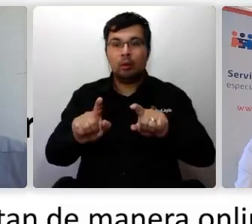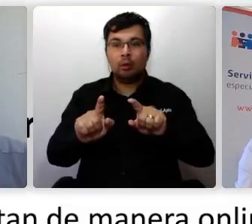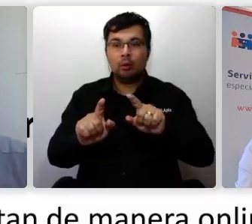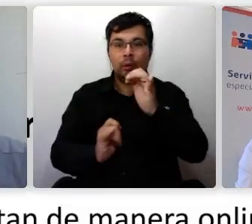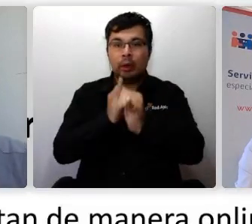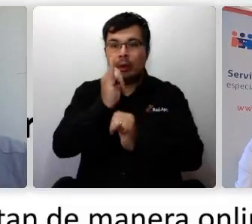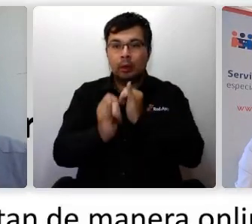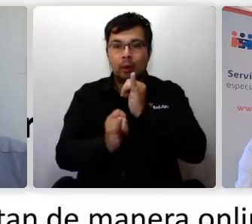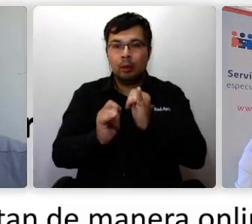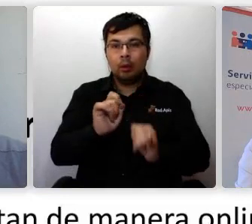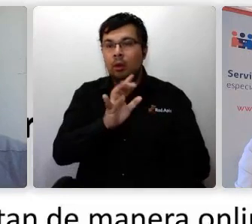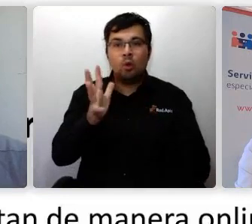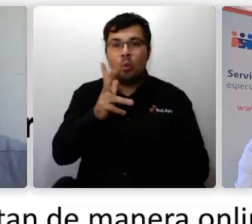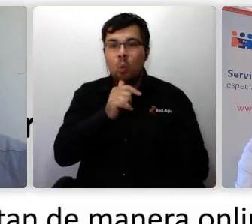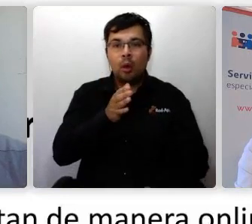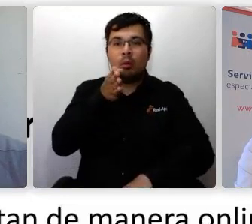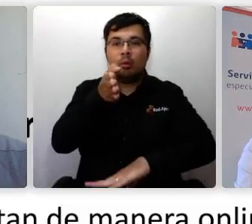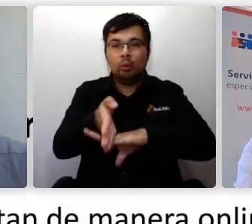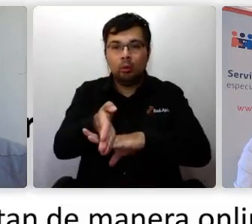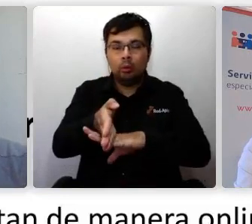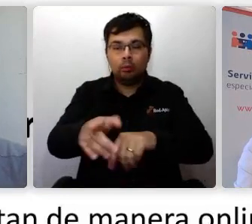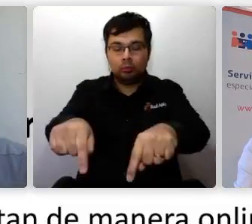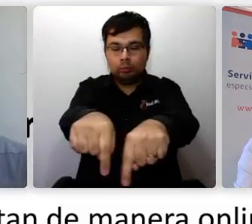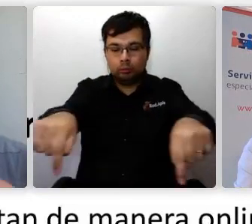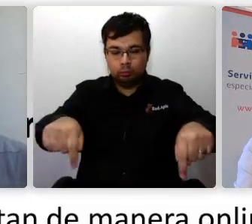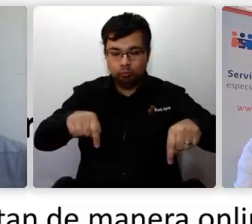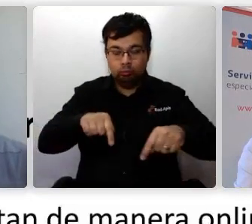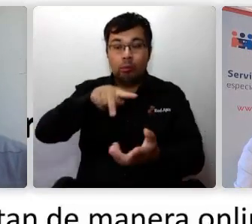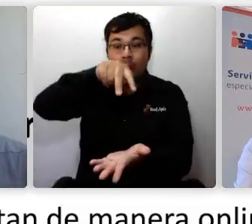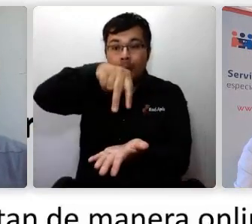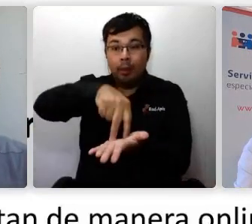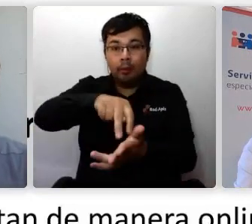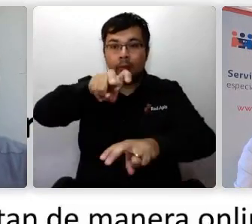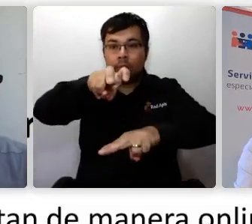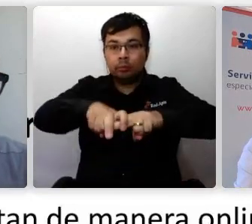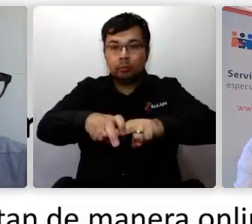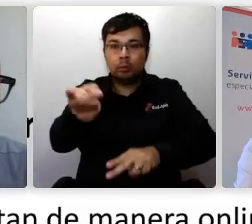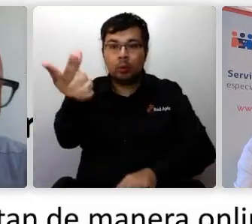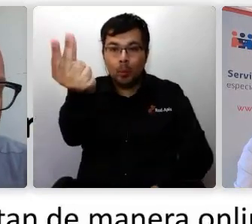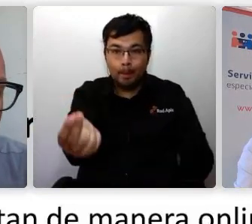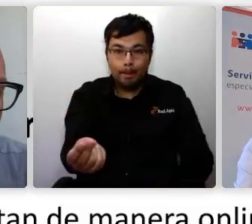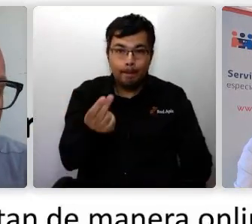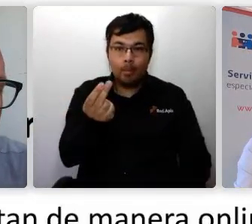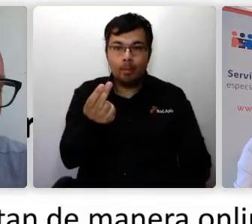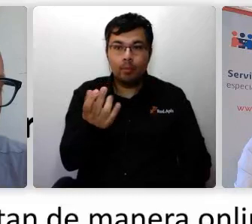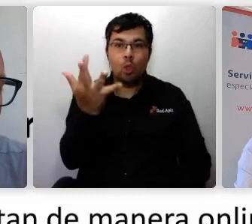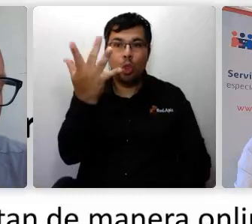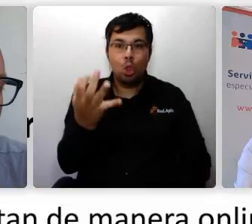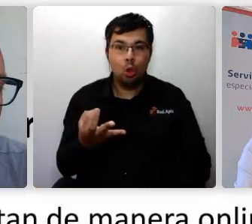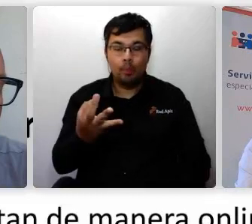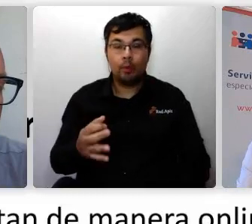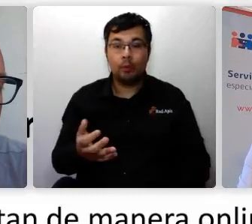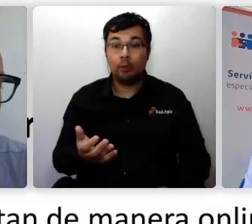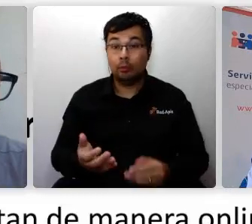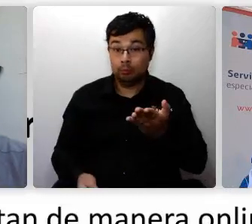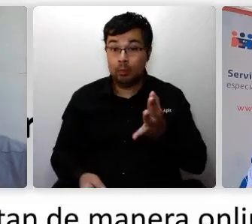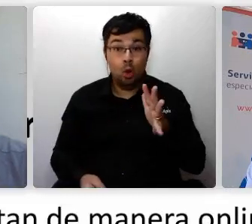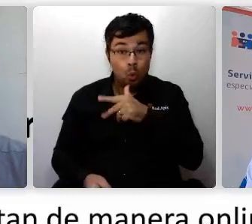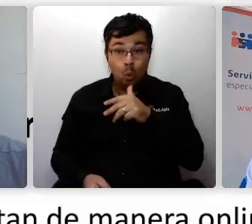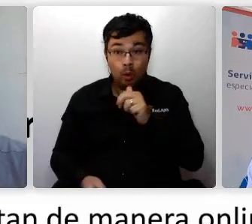una oficina donde ir a sentarnos y sacar un numerito que podría agilizar. Y de lo mismo te desprendo que lo conversamos el viernes,